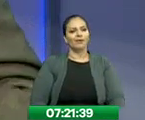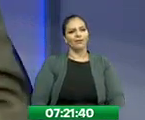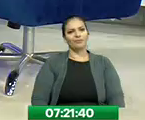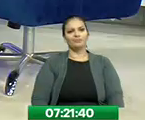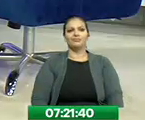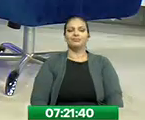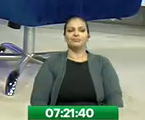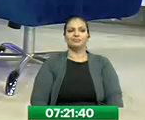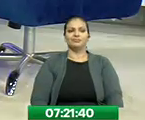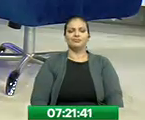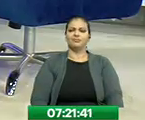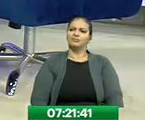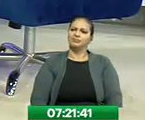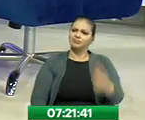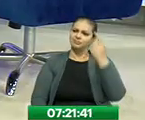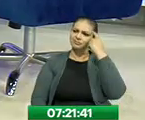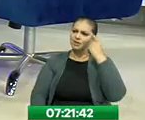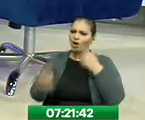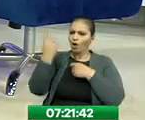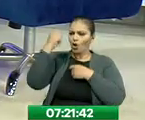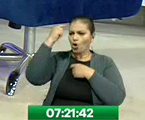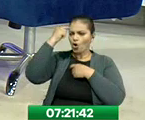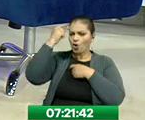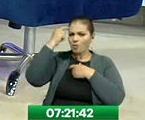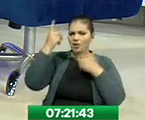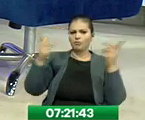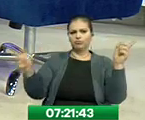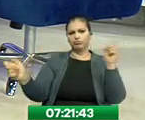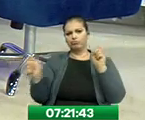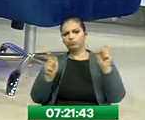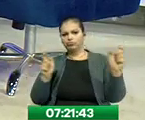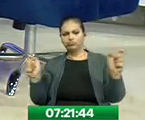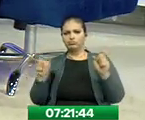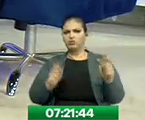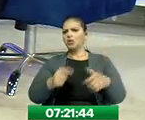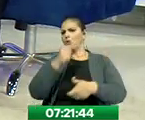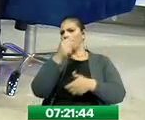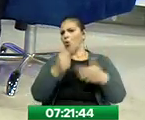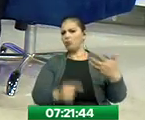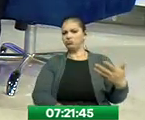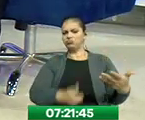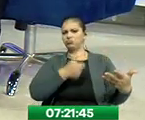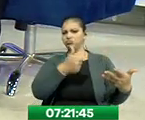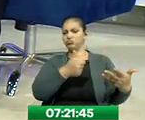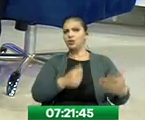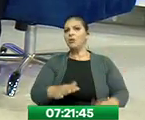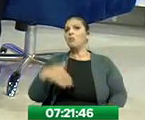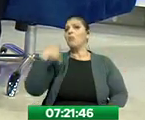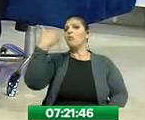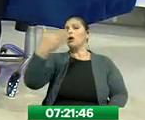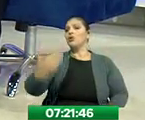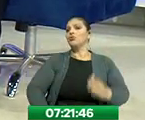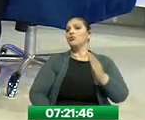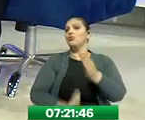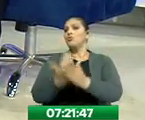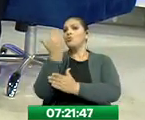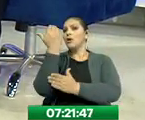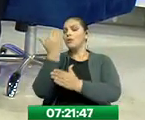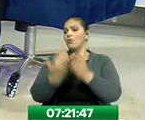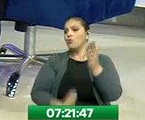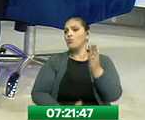no quedando la mesa servida, ¿qué es lo que le va a quedar servido al futuro gobernante? Bueno, pues un poco de sobras.